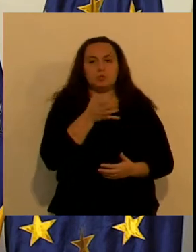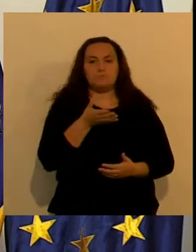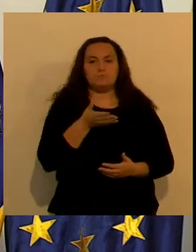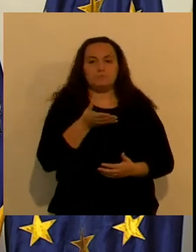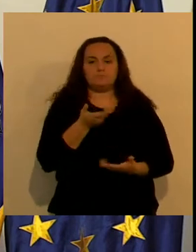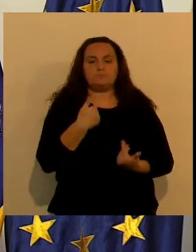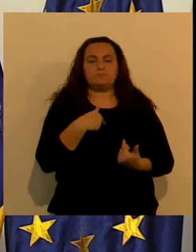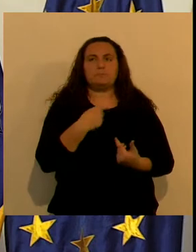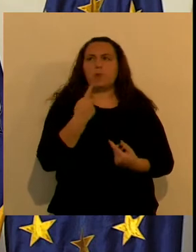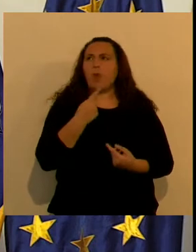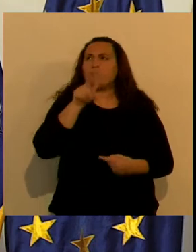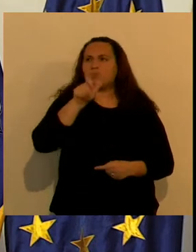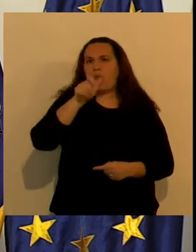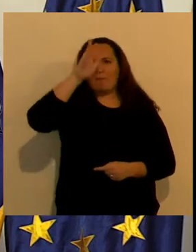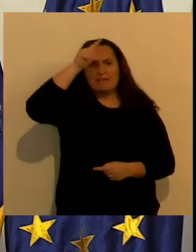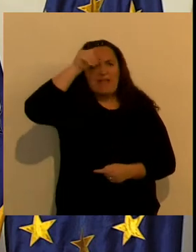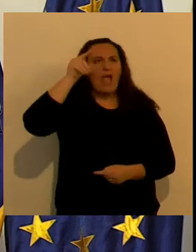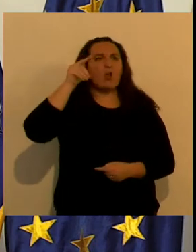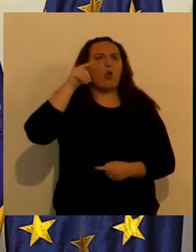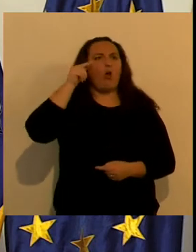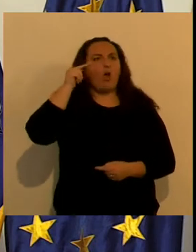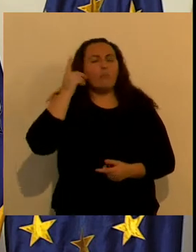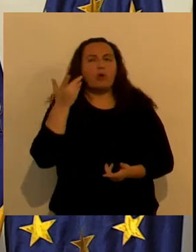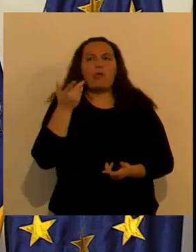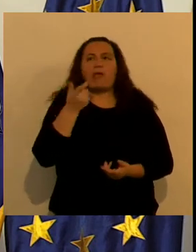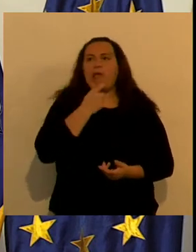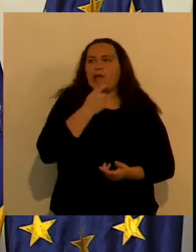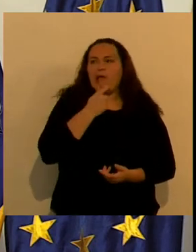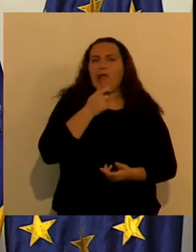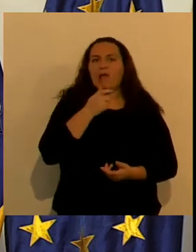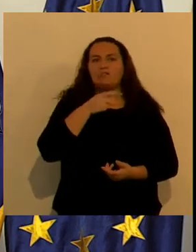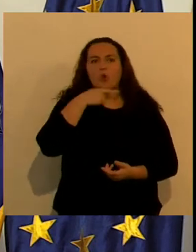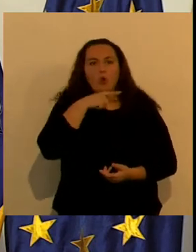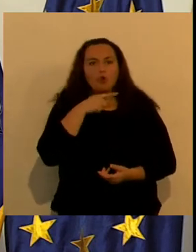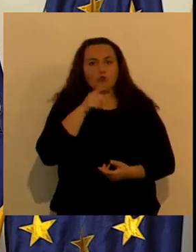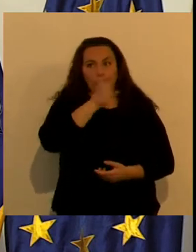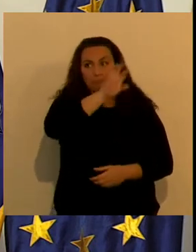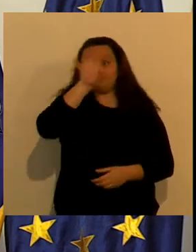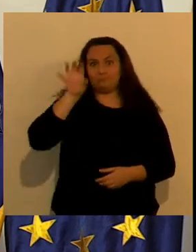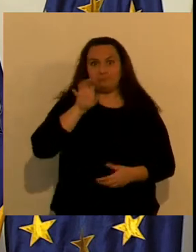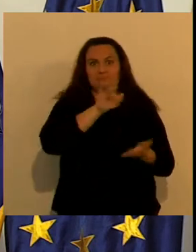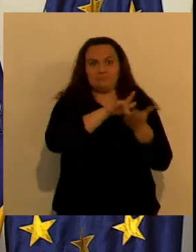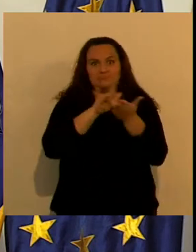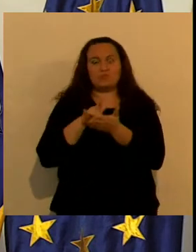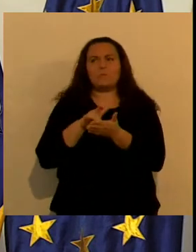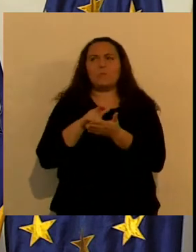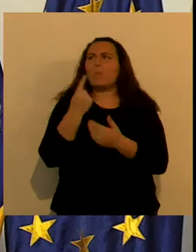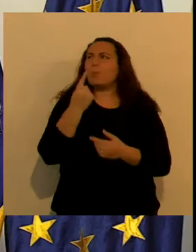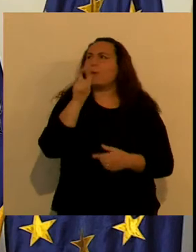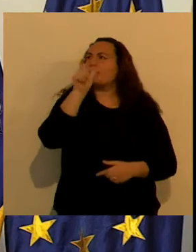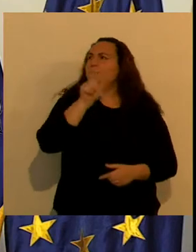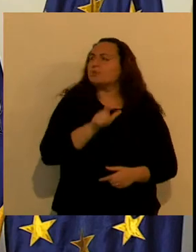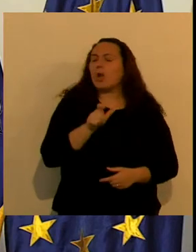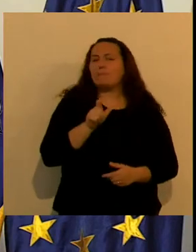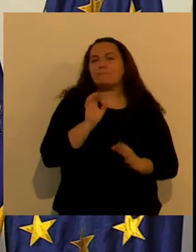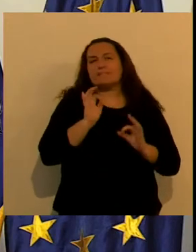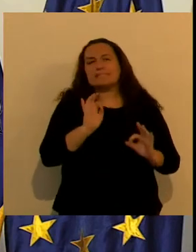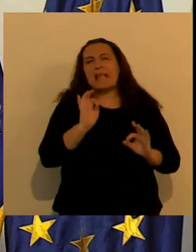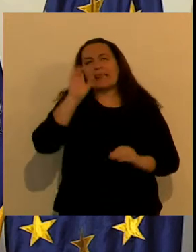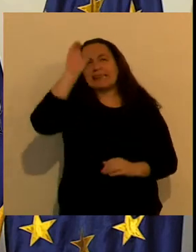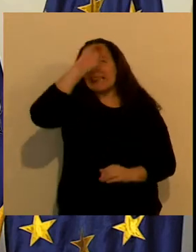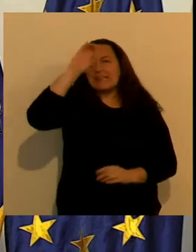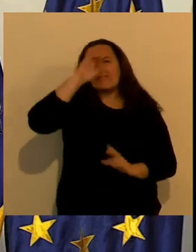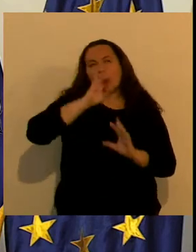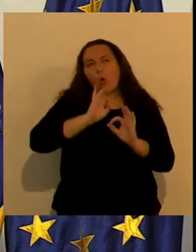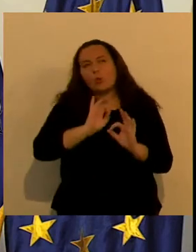un americano, un japonés, hay un inglés y un ruso. Uno de ellos no exactamente un científico, pero sí una persona